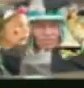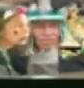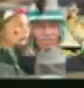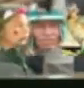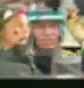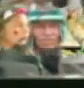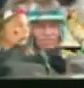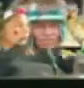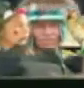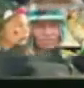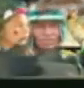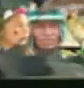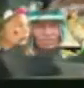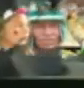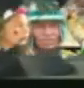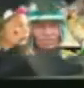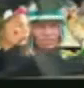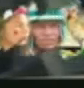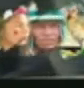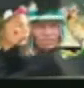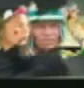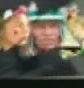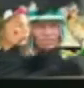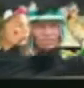Nicaragua, Daniel Ortega.